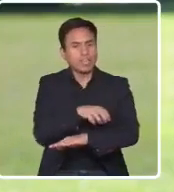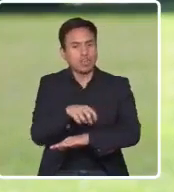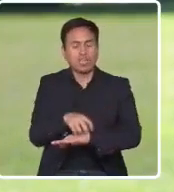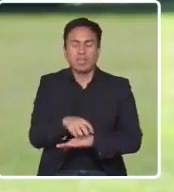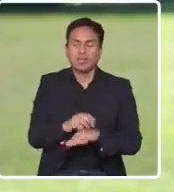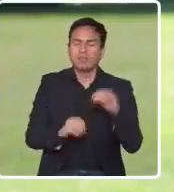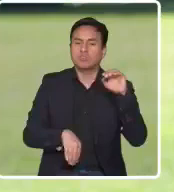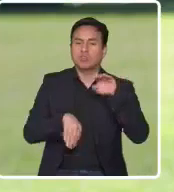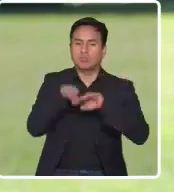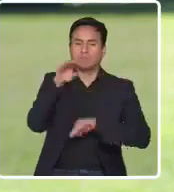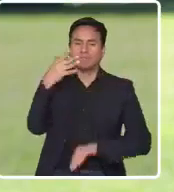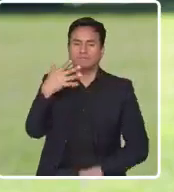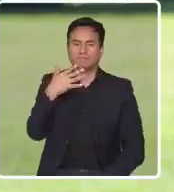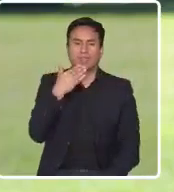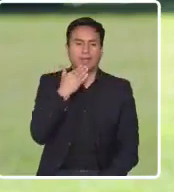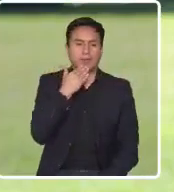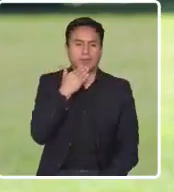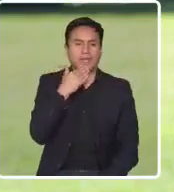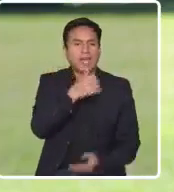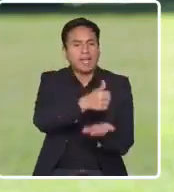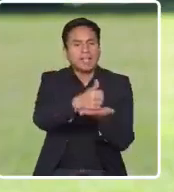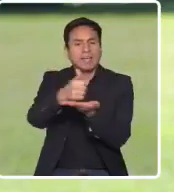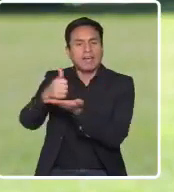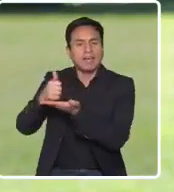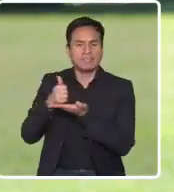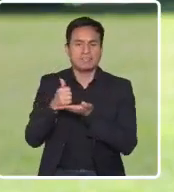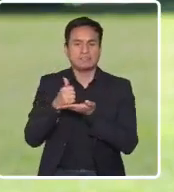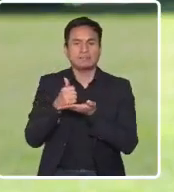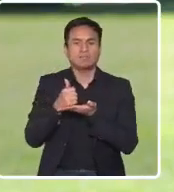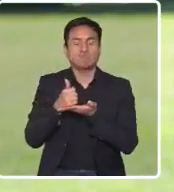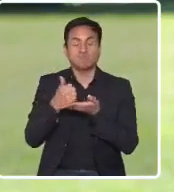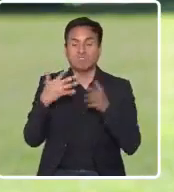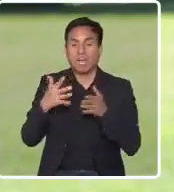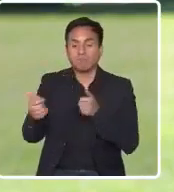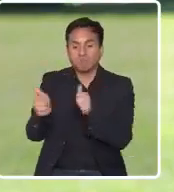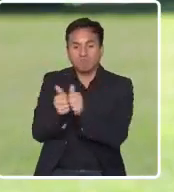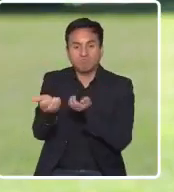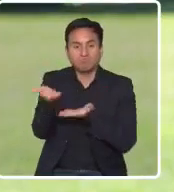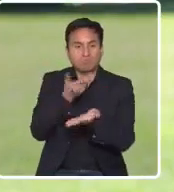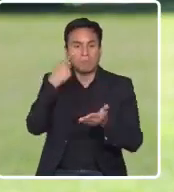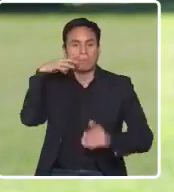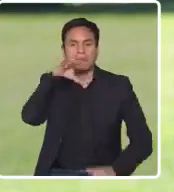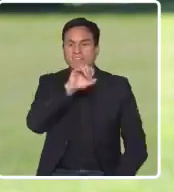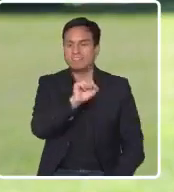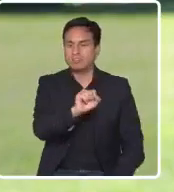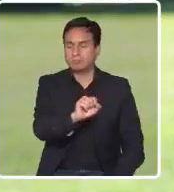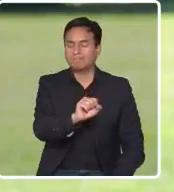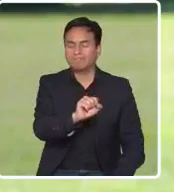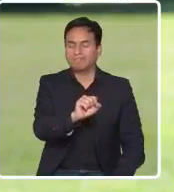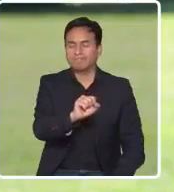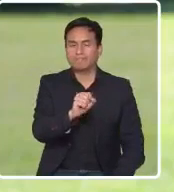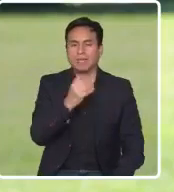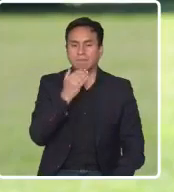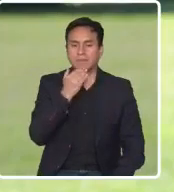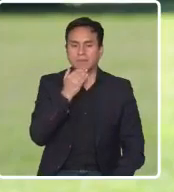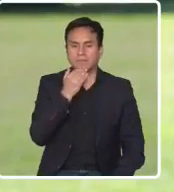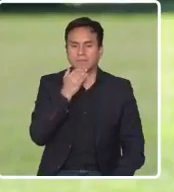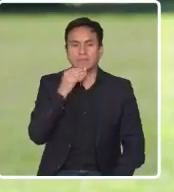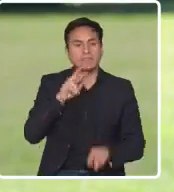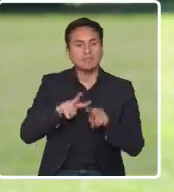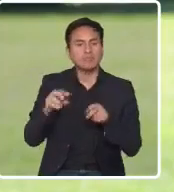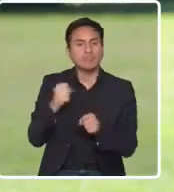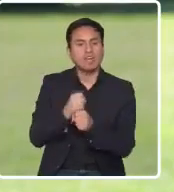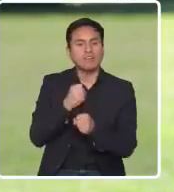regiones, y por sobre todo también con los alcaldes, con quienes hemos desarrollado un trabajo de prevención y de